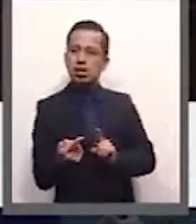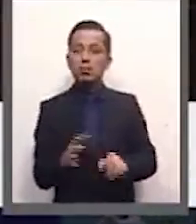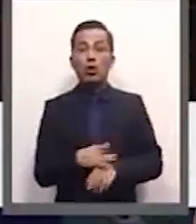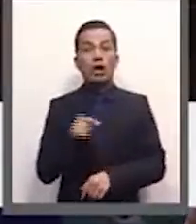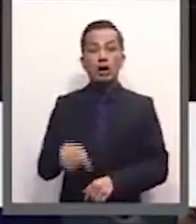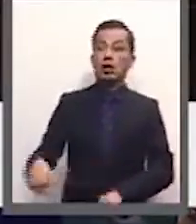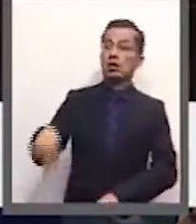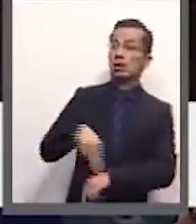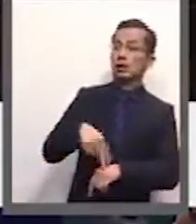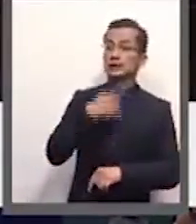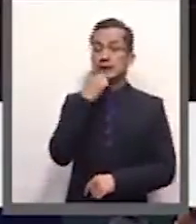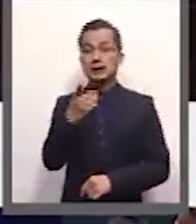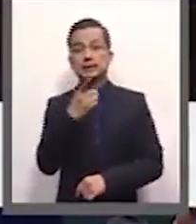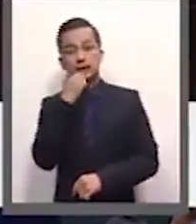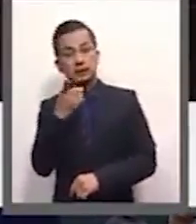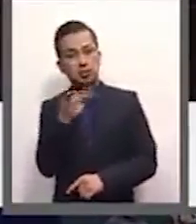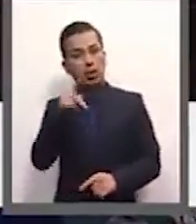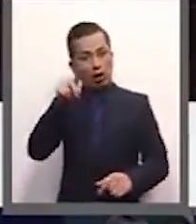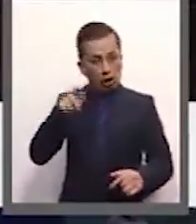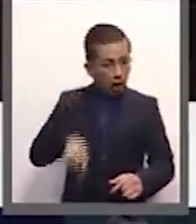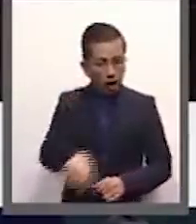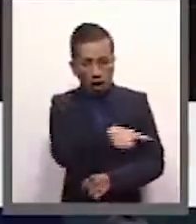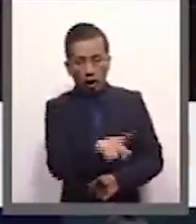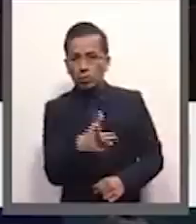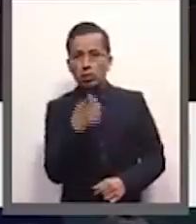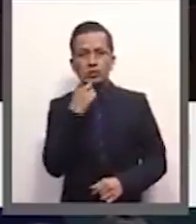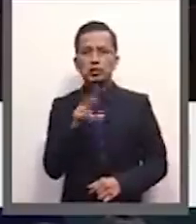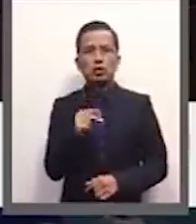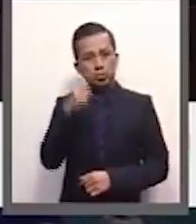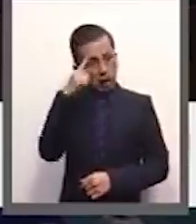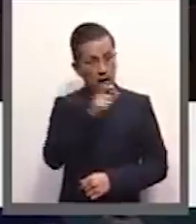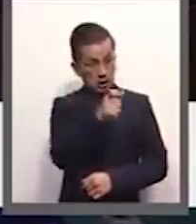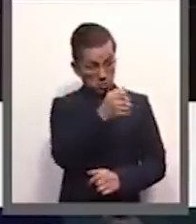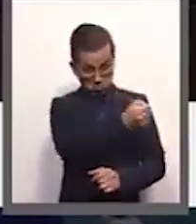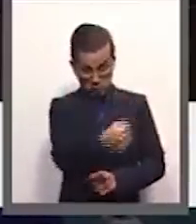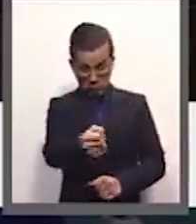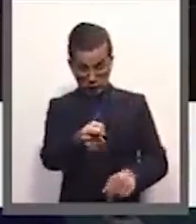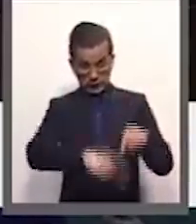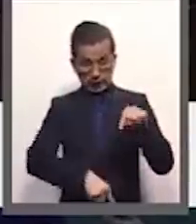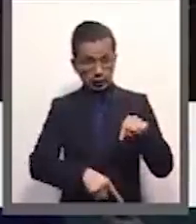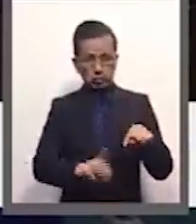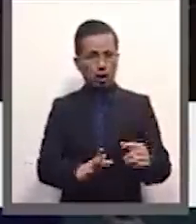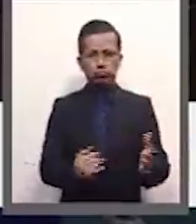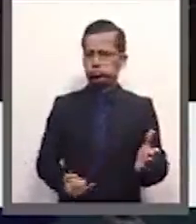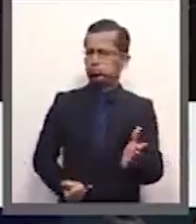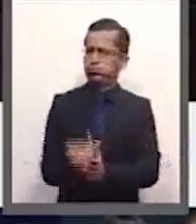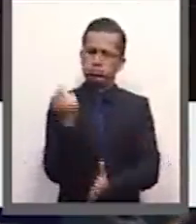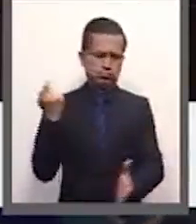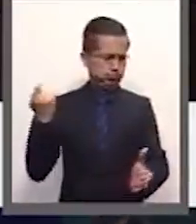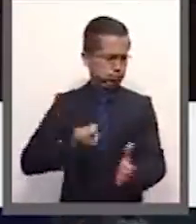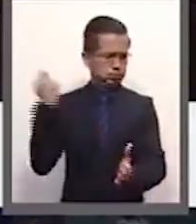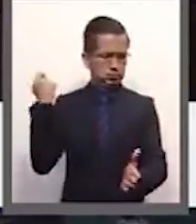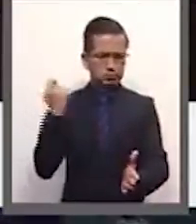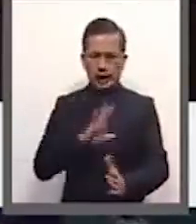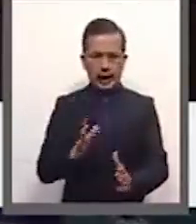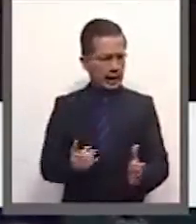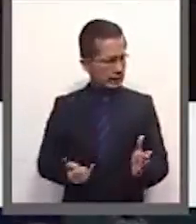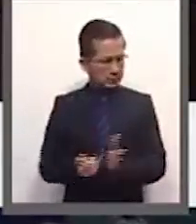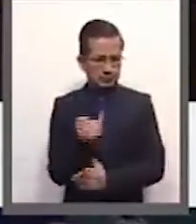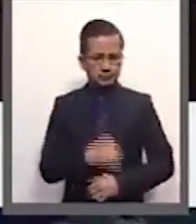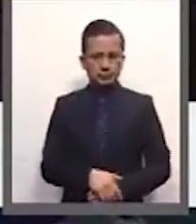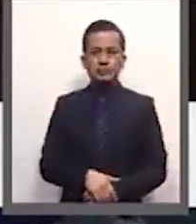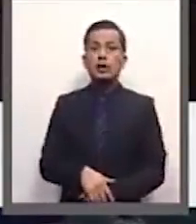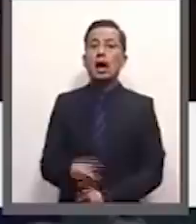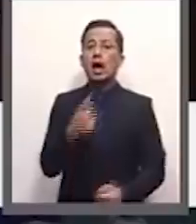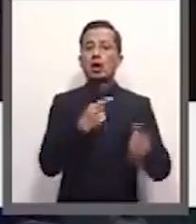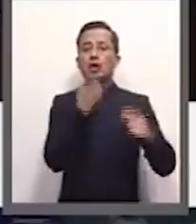sea sentencia definitiva cuando seas removido del cargo. Por fin, aquí inclusive se suben a decir